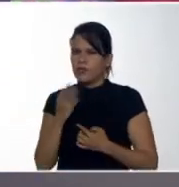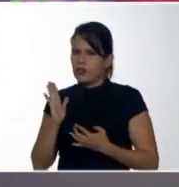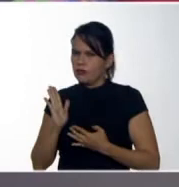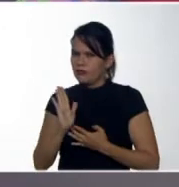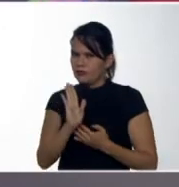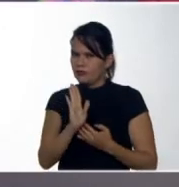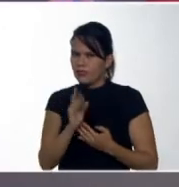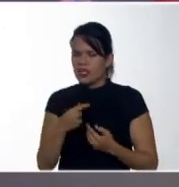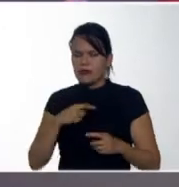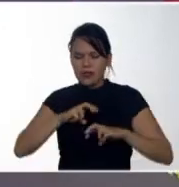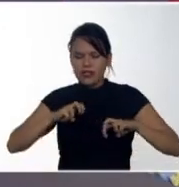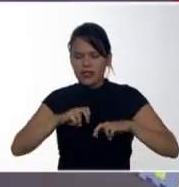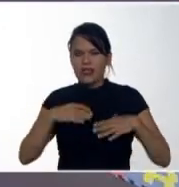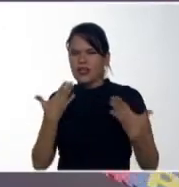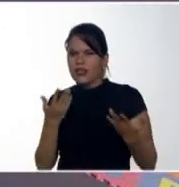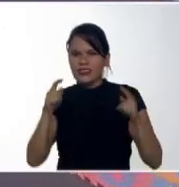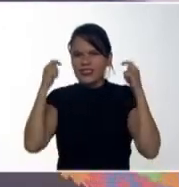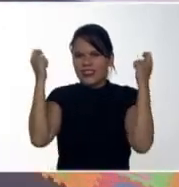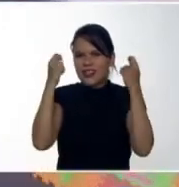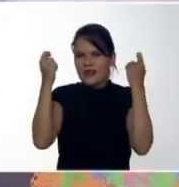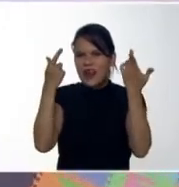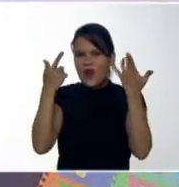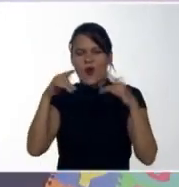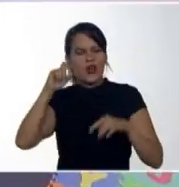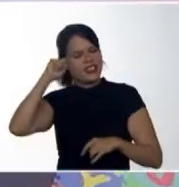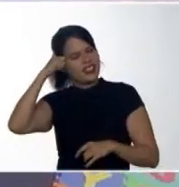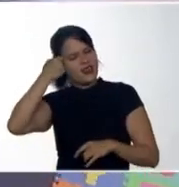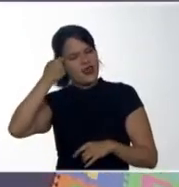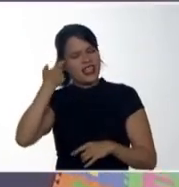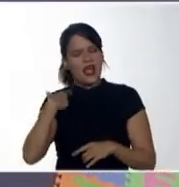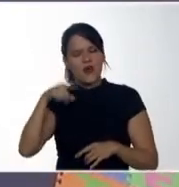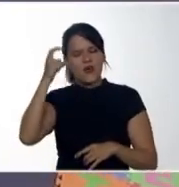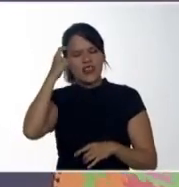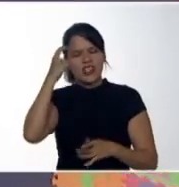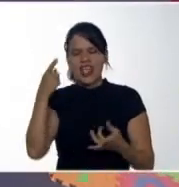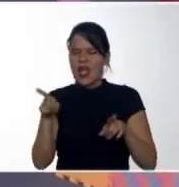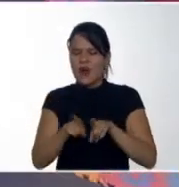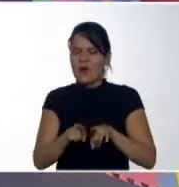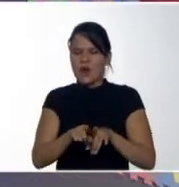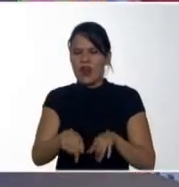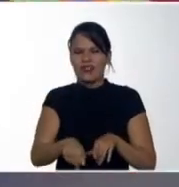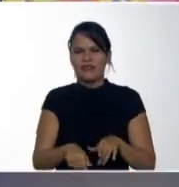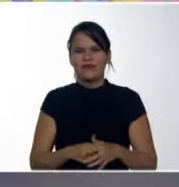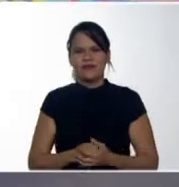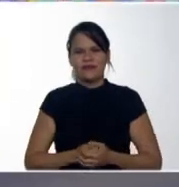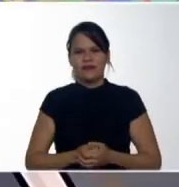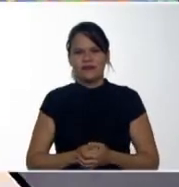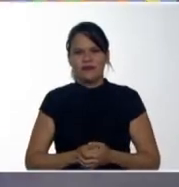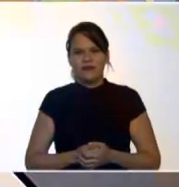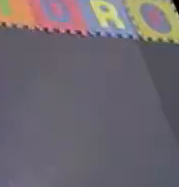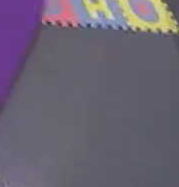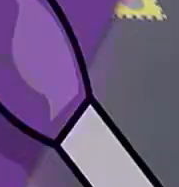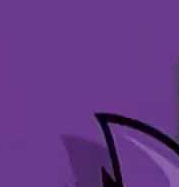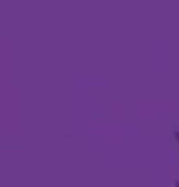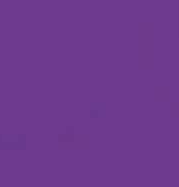a investigar qué se celebra, qué se conmemora y qué se recuerda un día como hoy.